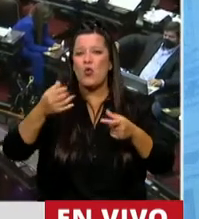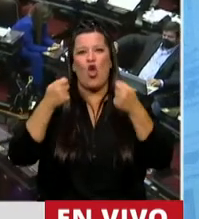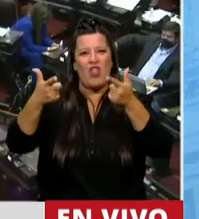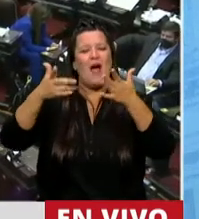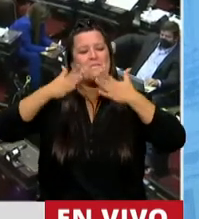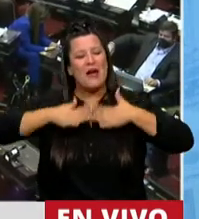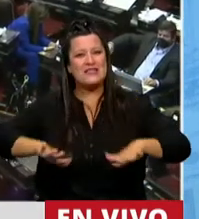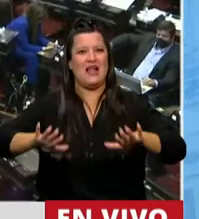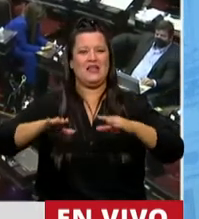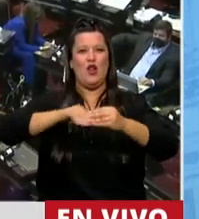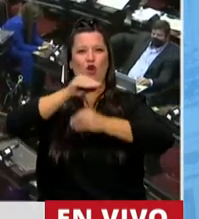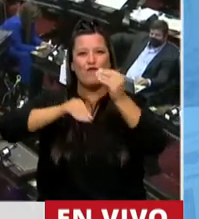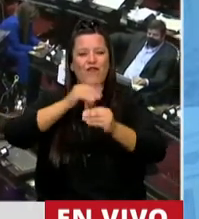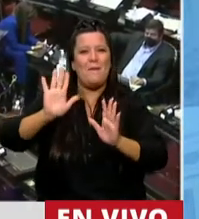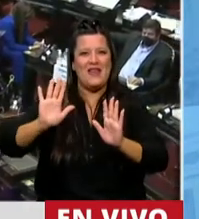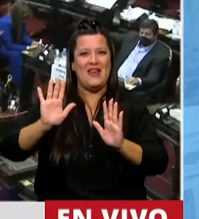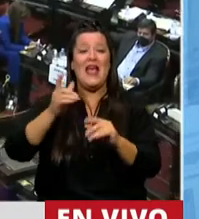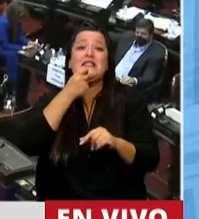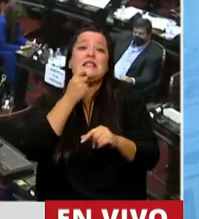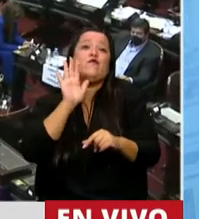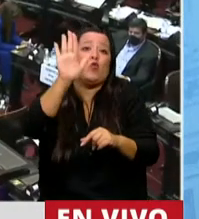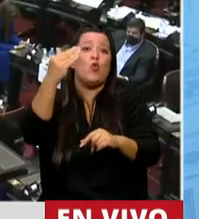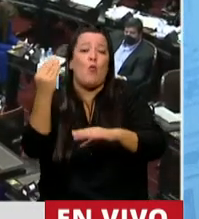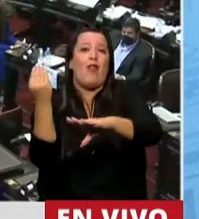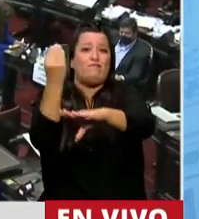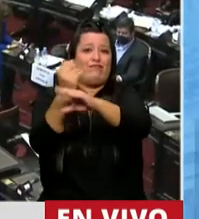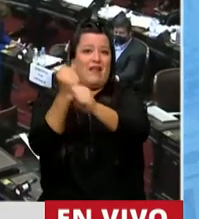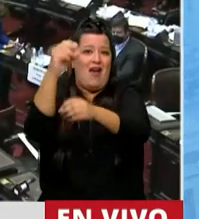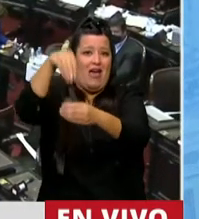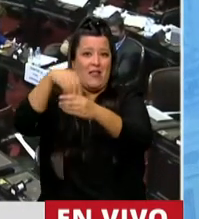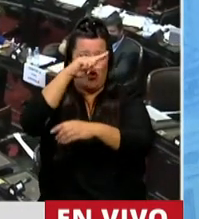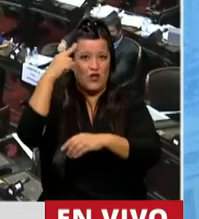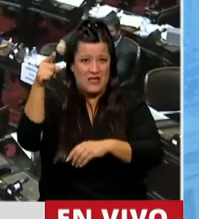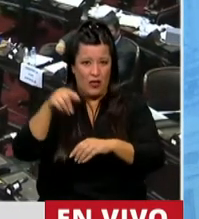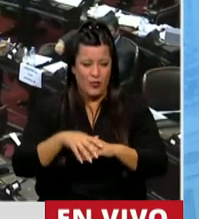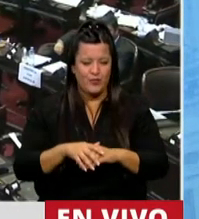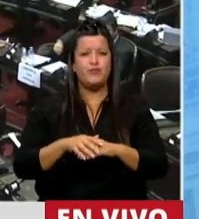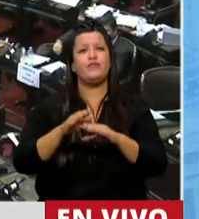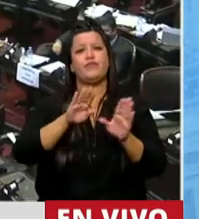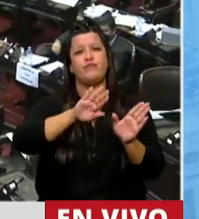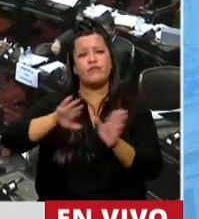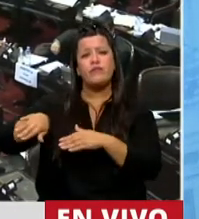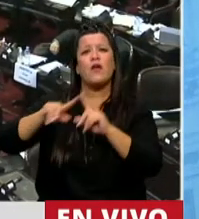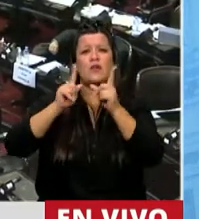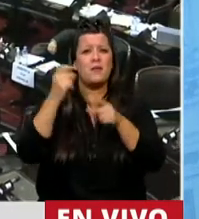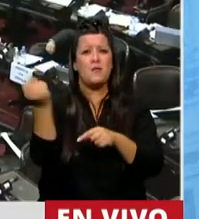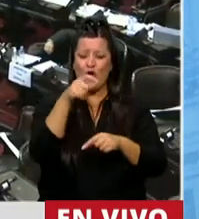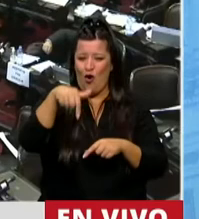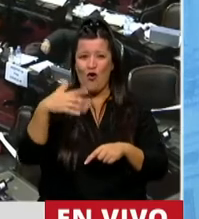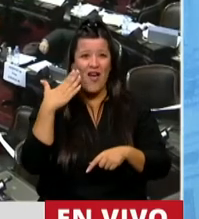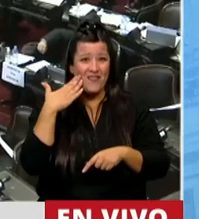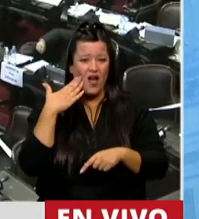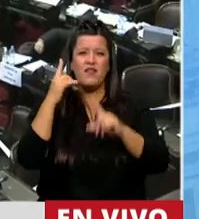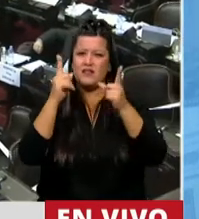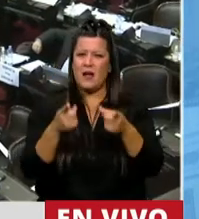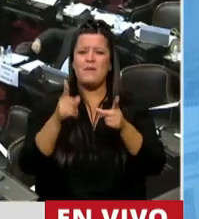tranquilidad a todos los familiares. Por otro lado, creo que es importante también esta tarde hacer